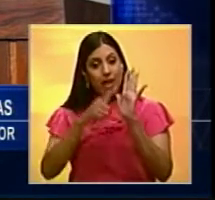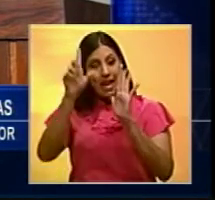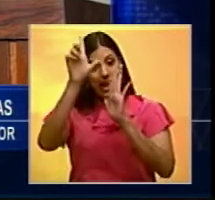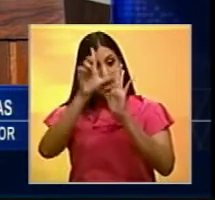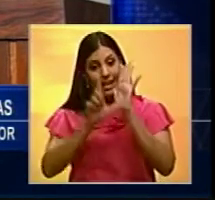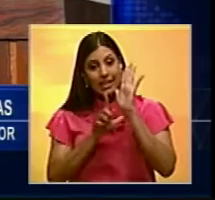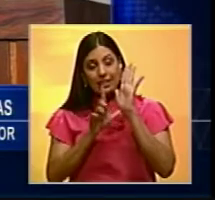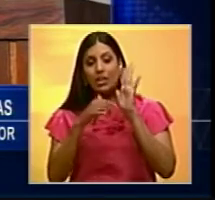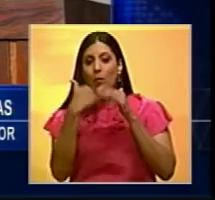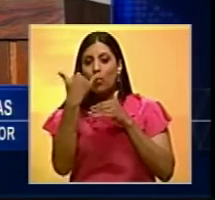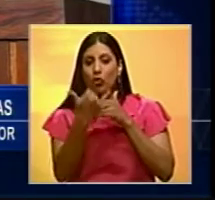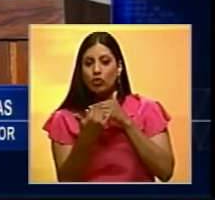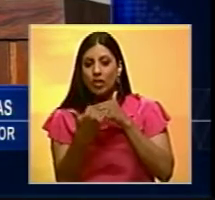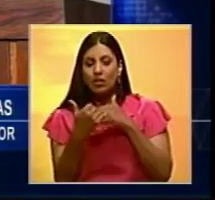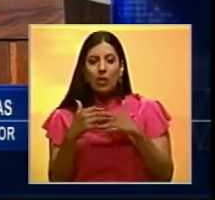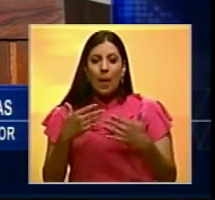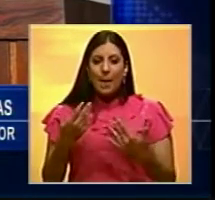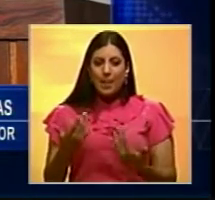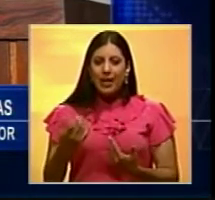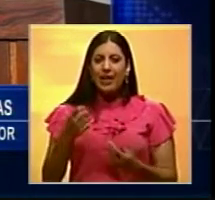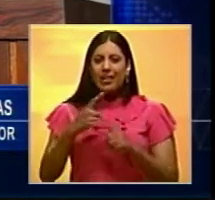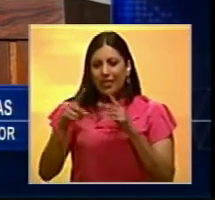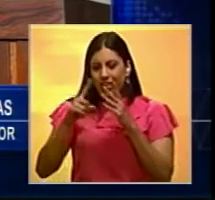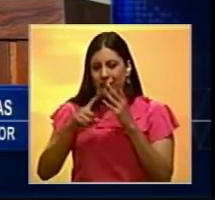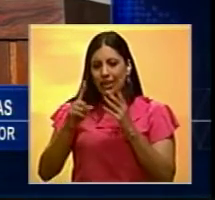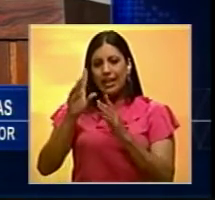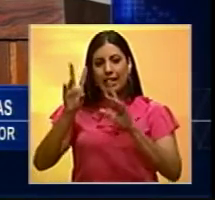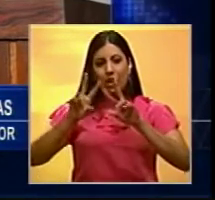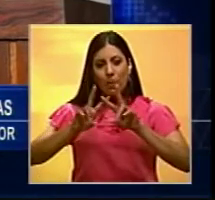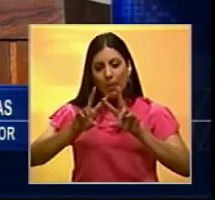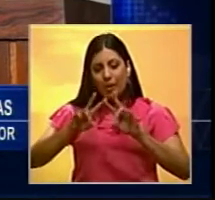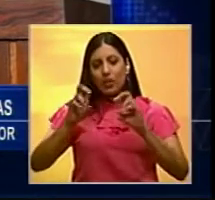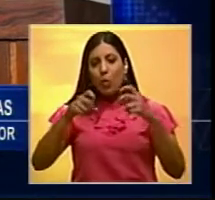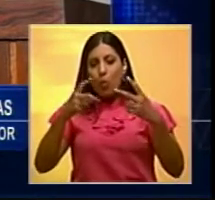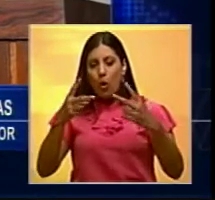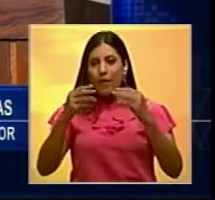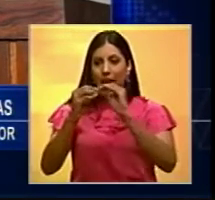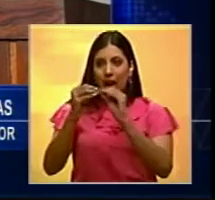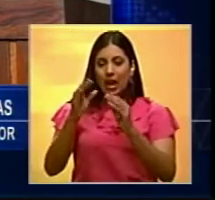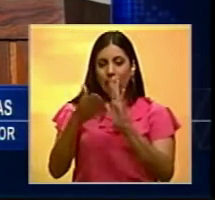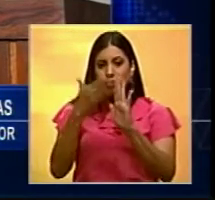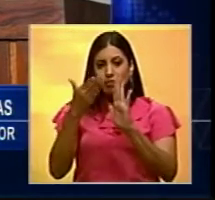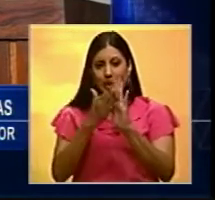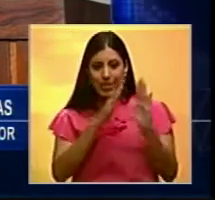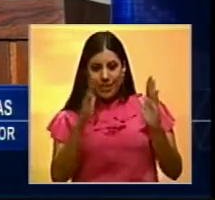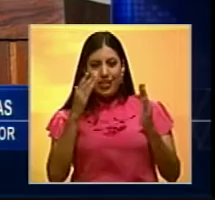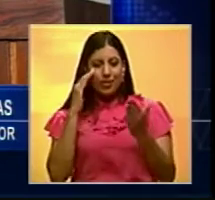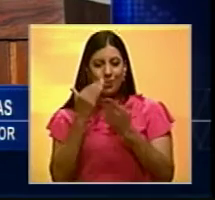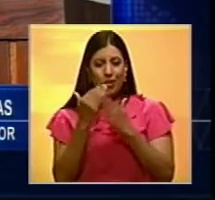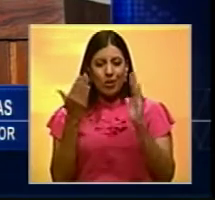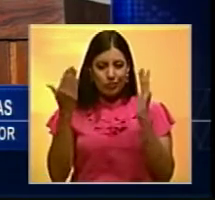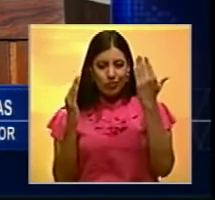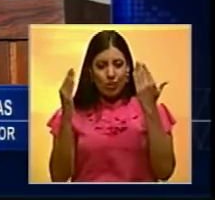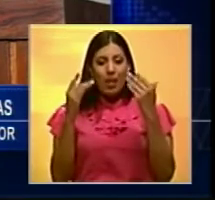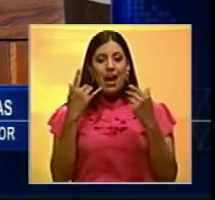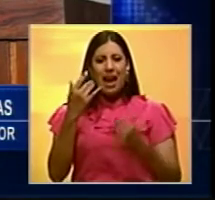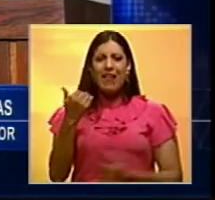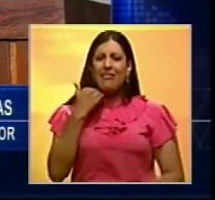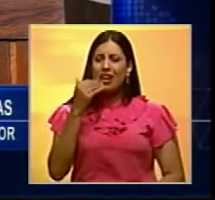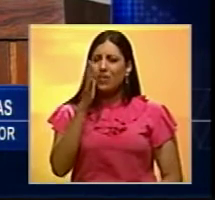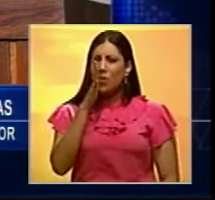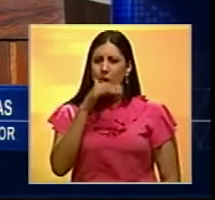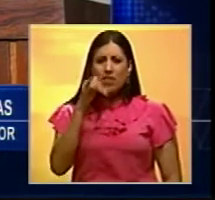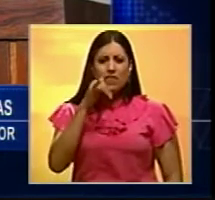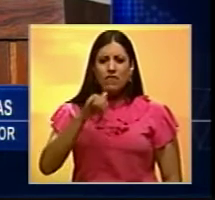de los proyectos ejecutados en donde se diferencien las viviendas nuevas con las reparadas o repintadas. A su juicio hay una falta absoluta